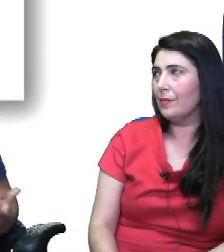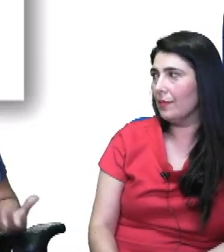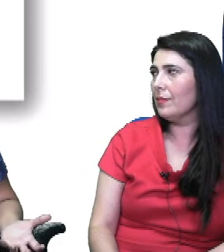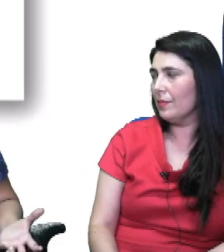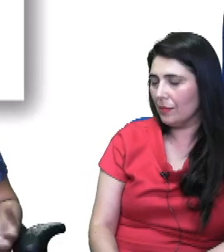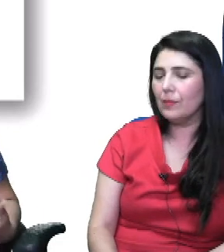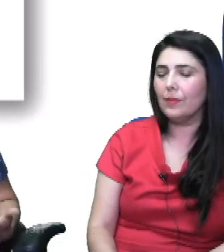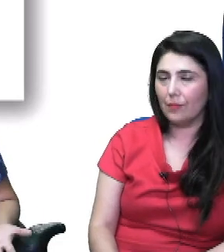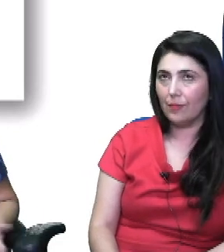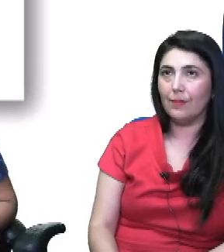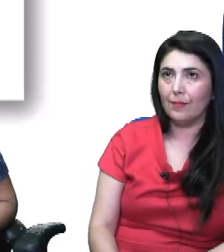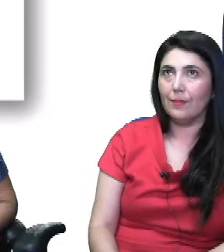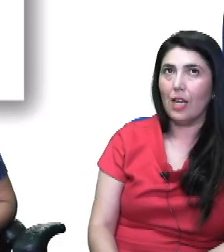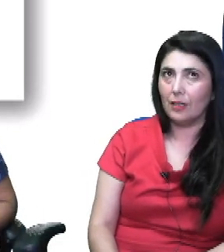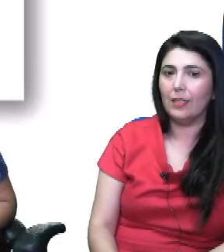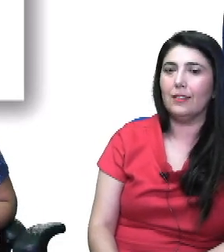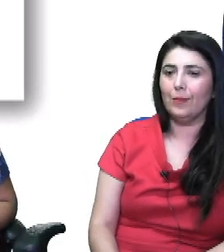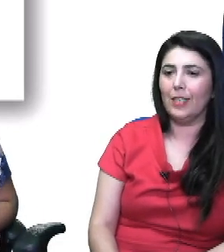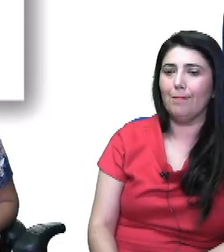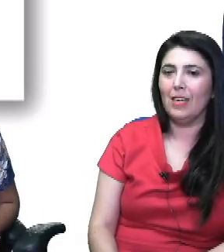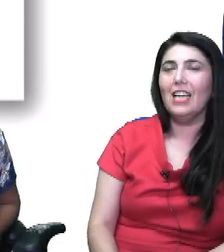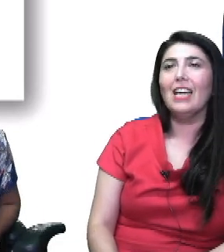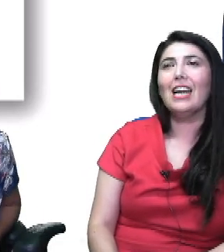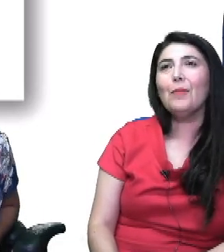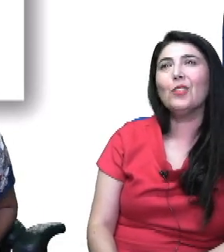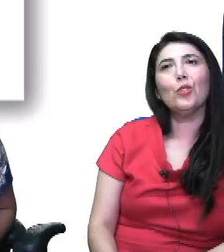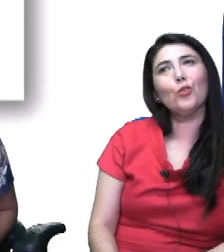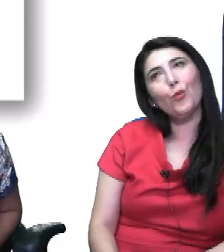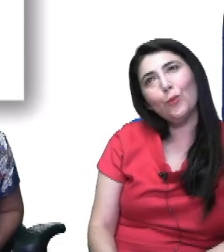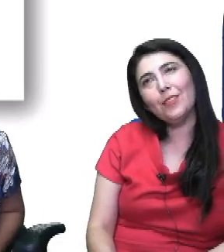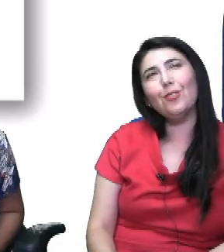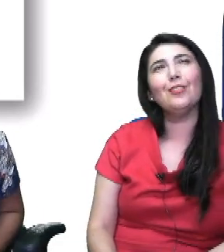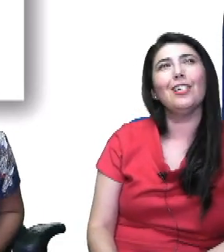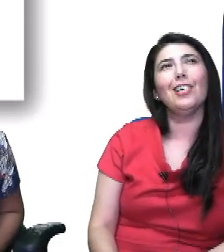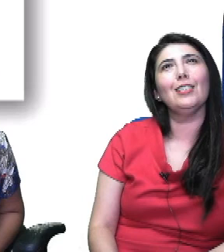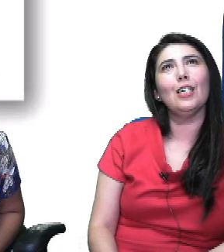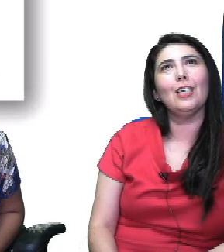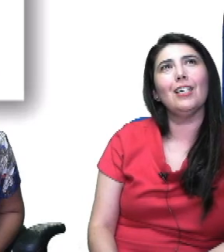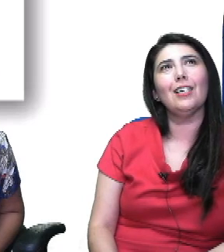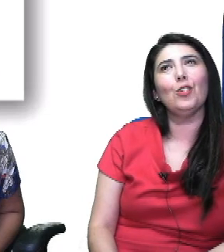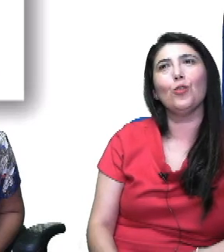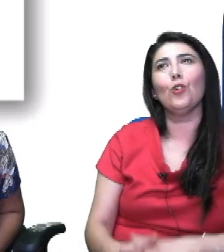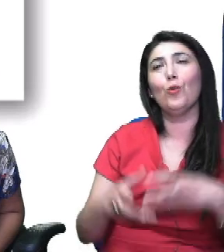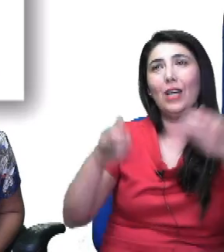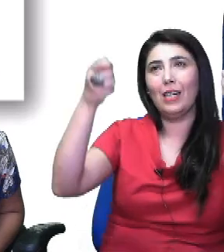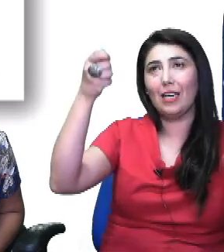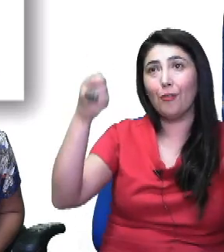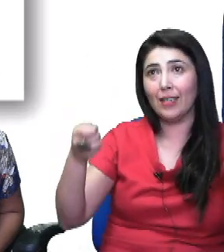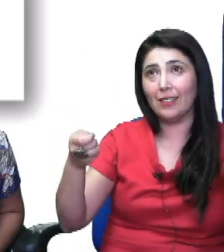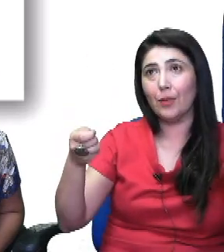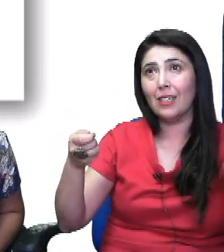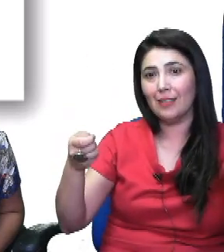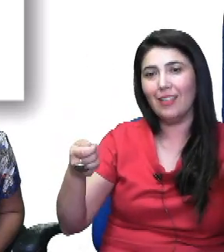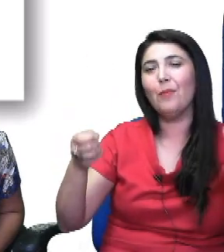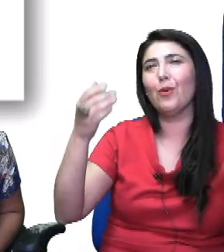ámbito más bien humanitario e incluso del voluntariado. Así es, sí. Claramente todos estos documentos tienen que ser vistos como una